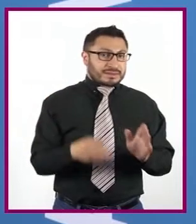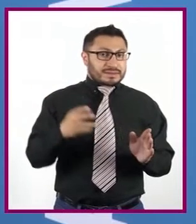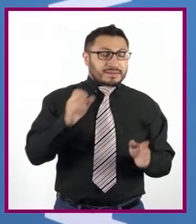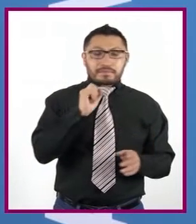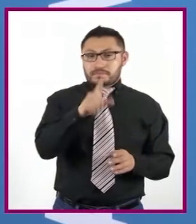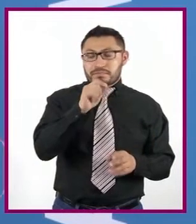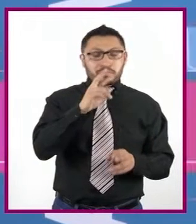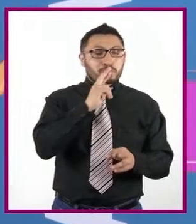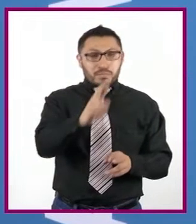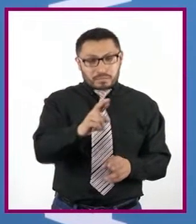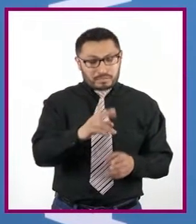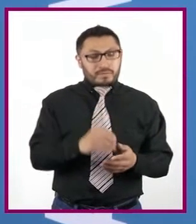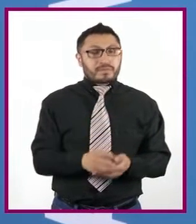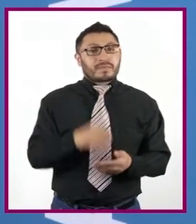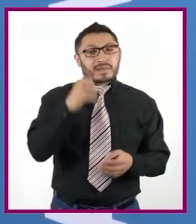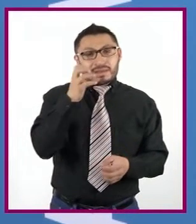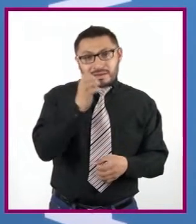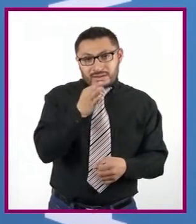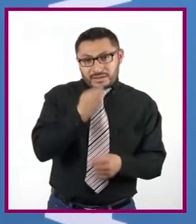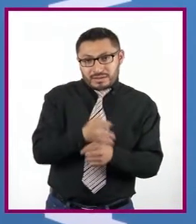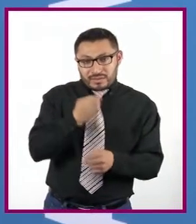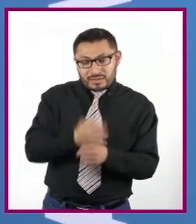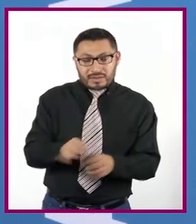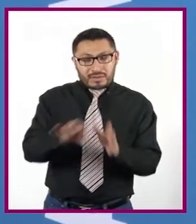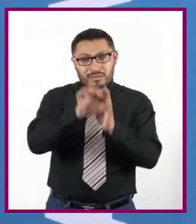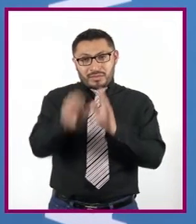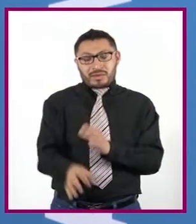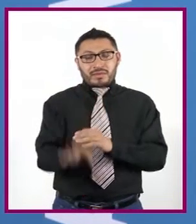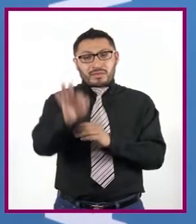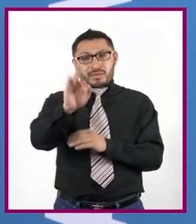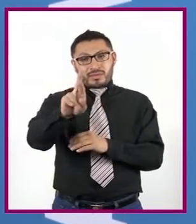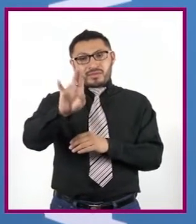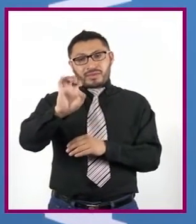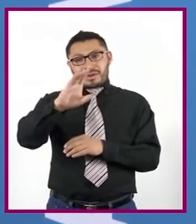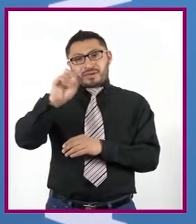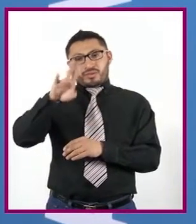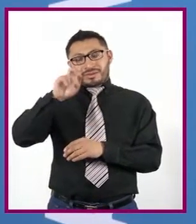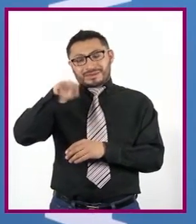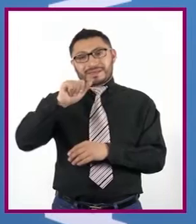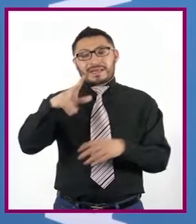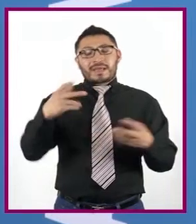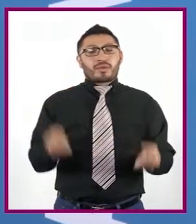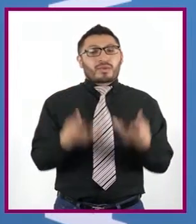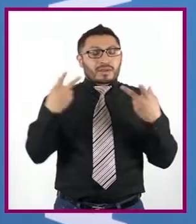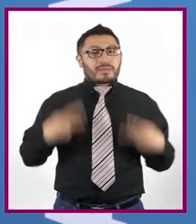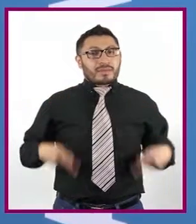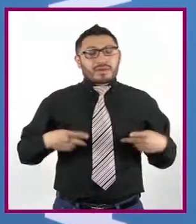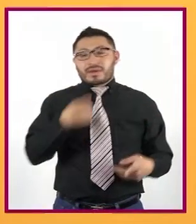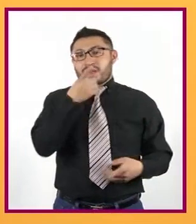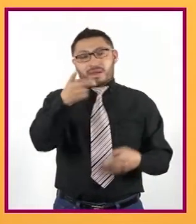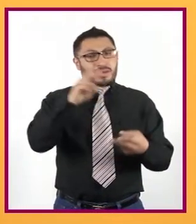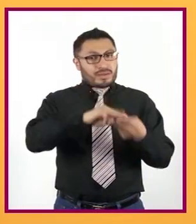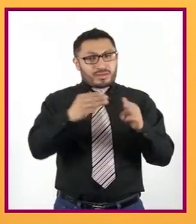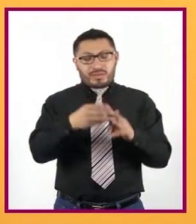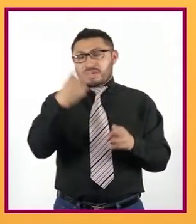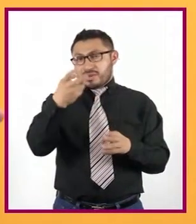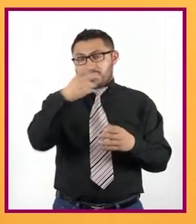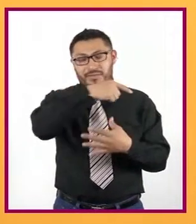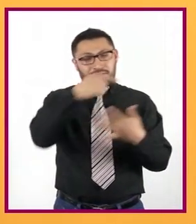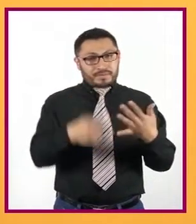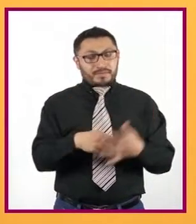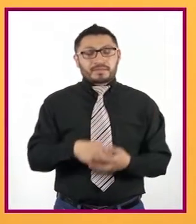este caso, la frecuencia representa la cantidad de personas que expresaron estos motivos en específico.